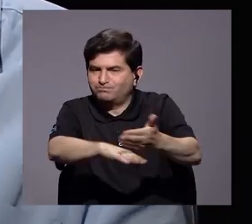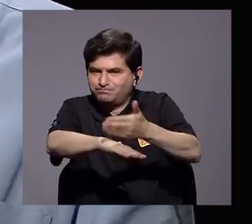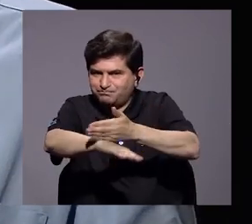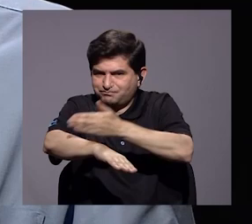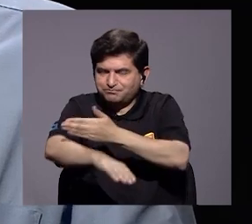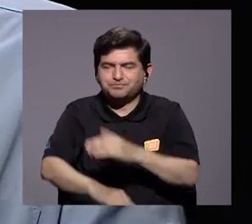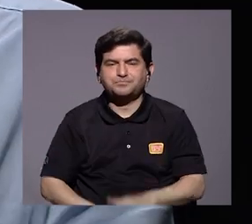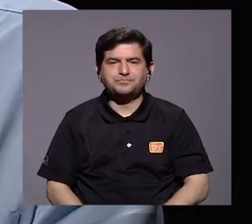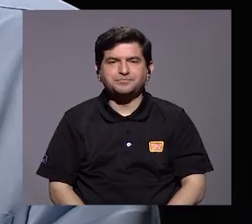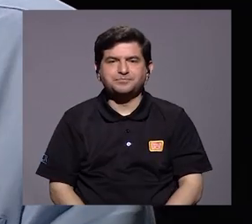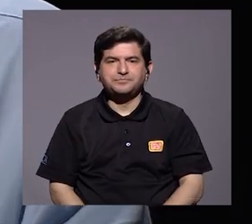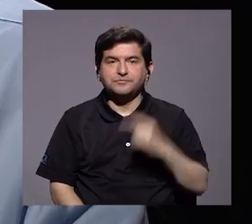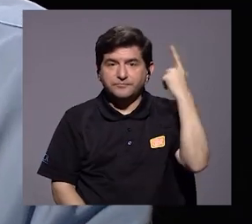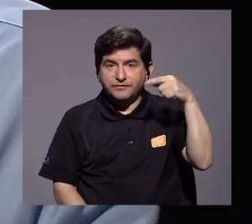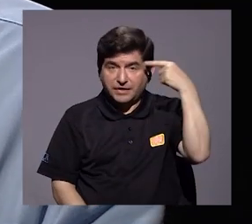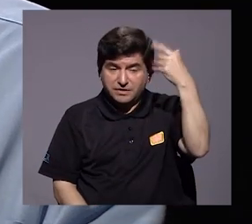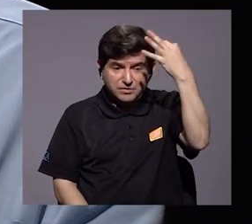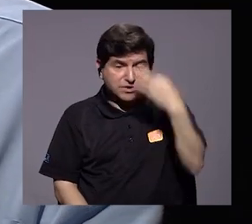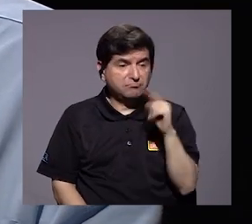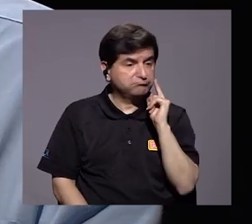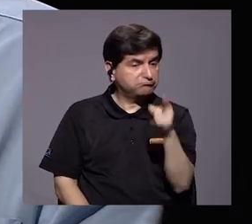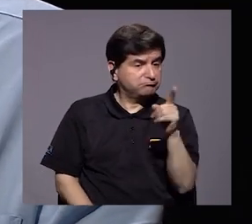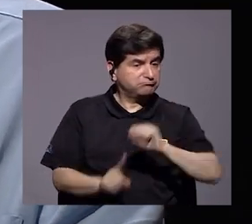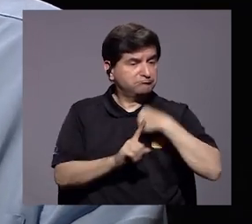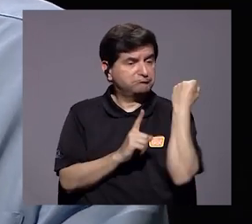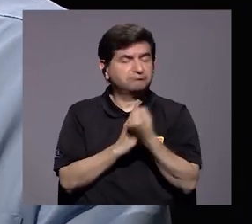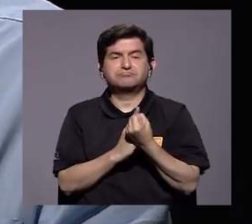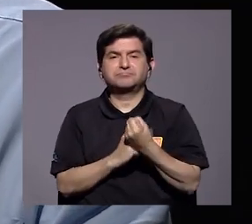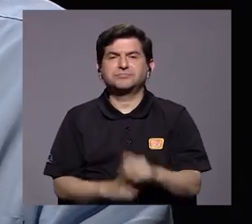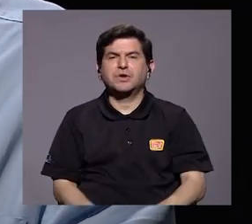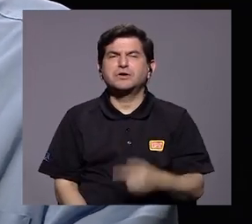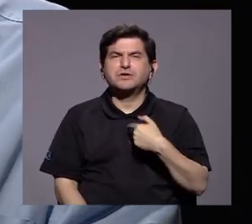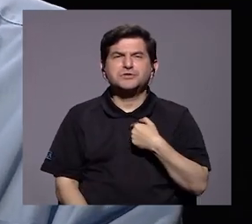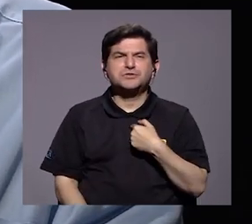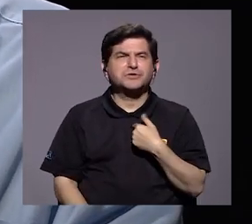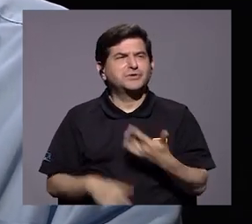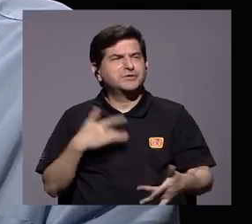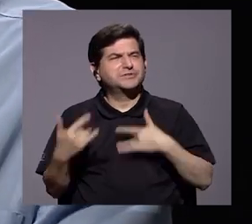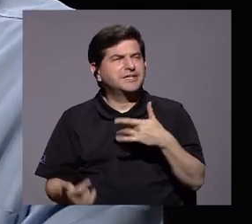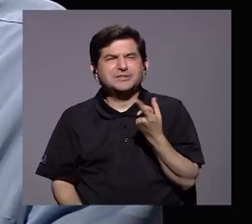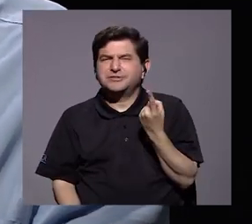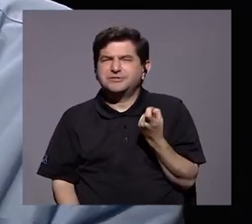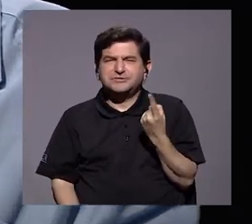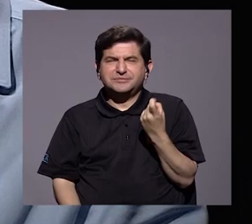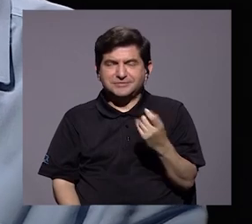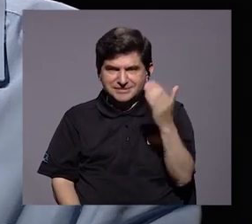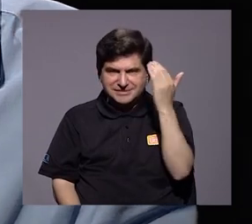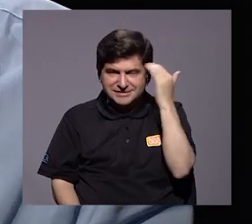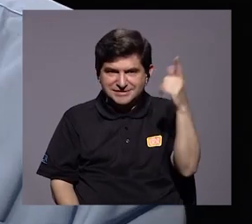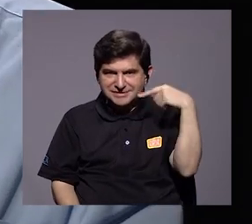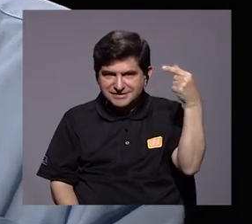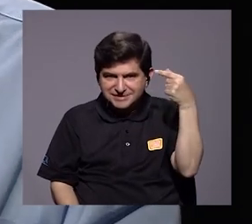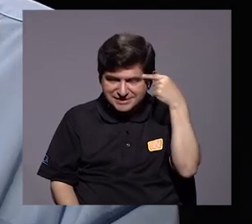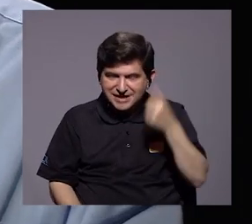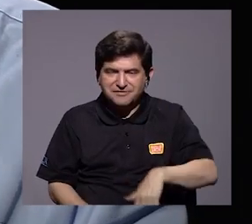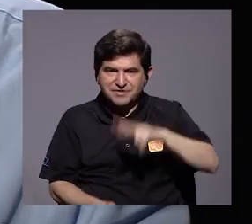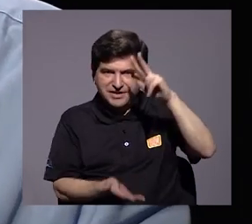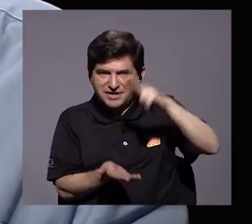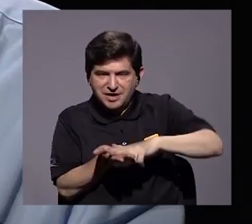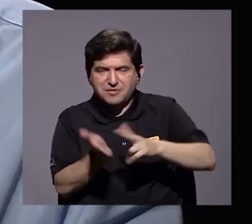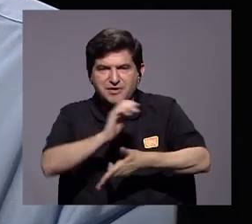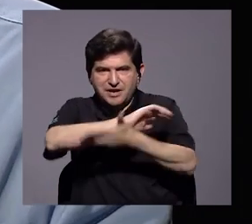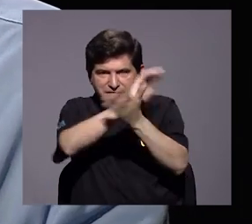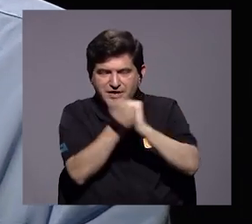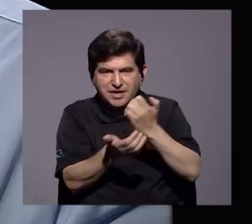verdad ahora el gobierno le apostó a eso lo que yo extraño es sabiendo el gobierno que la aprobación de una reforma